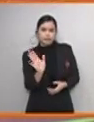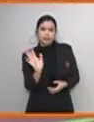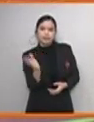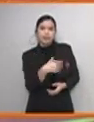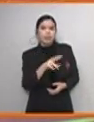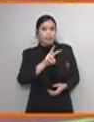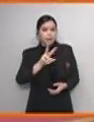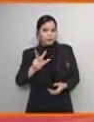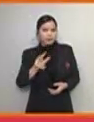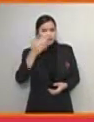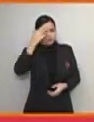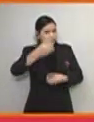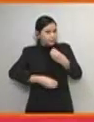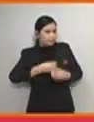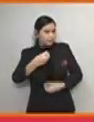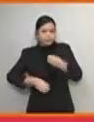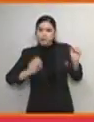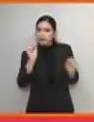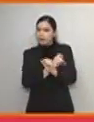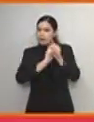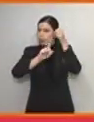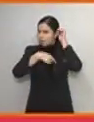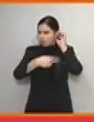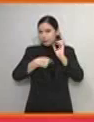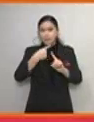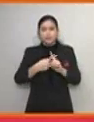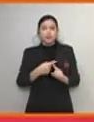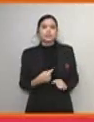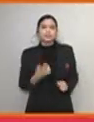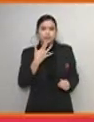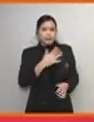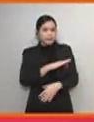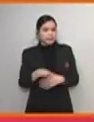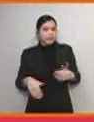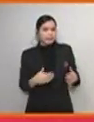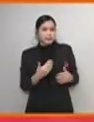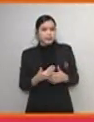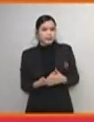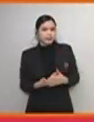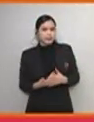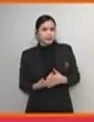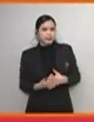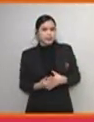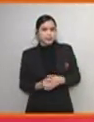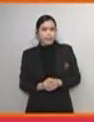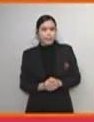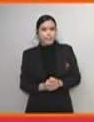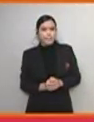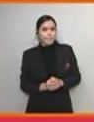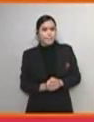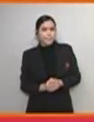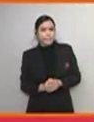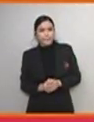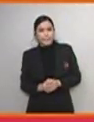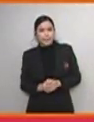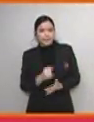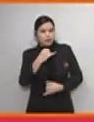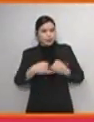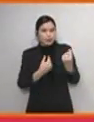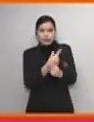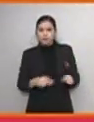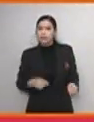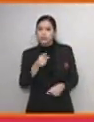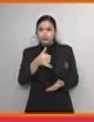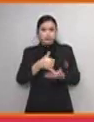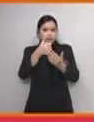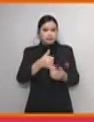23. Conoceremos la esfera ganadora de Multi X. Así que les deseo mucha suerte, porque esta es jugada gratis. Tu